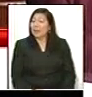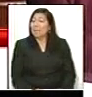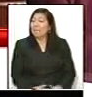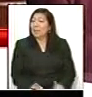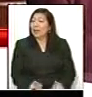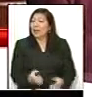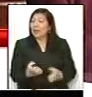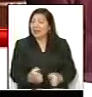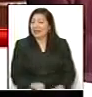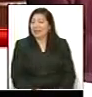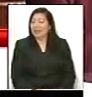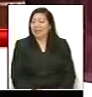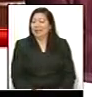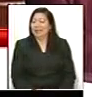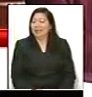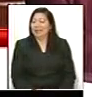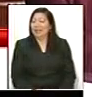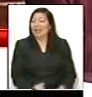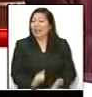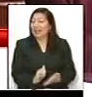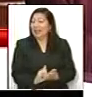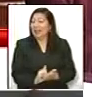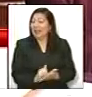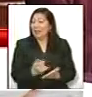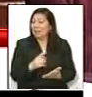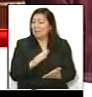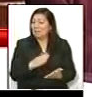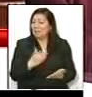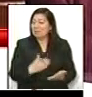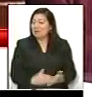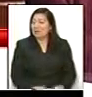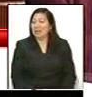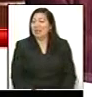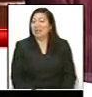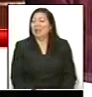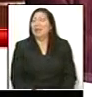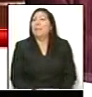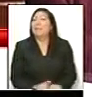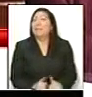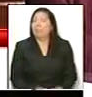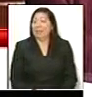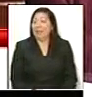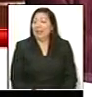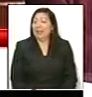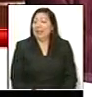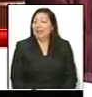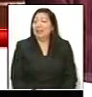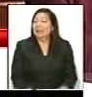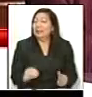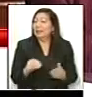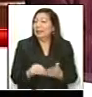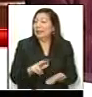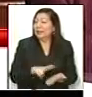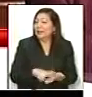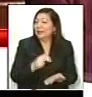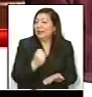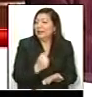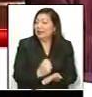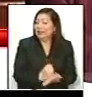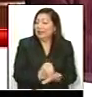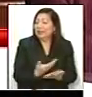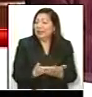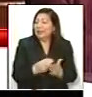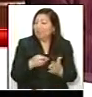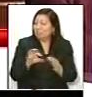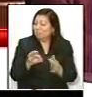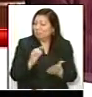reforma económica? O sea, que la desgracia del Perú es las propuestas que traen para solucionarlo. O sea, ¿aprobamos estas reformas y el Perú se